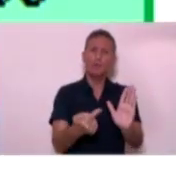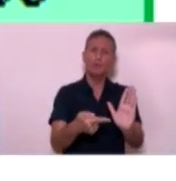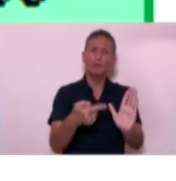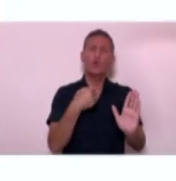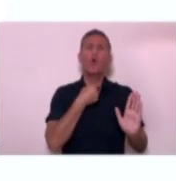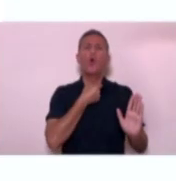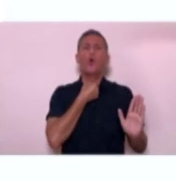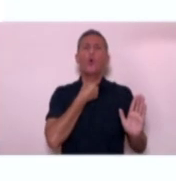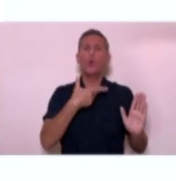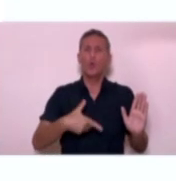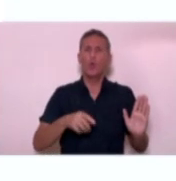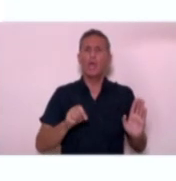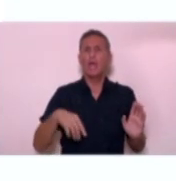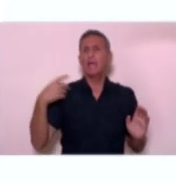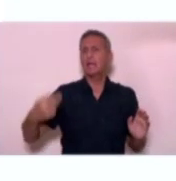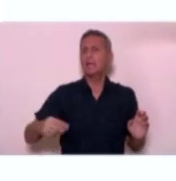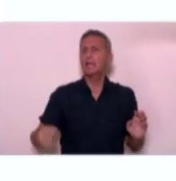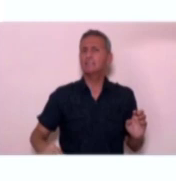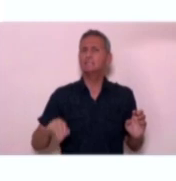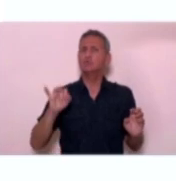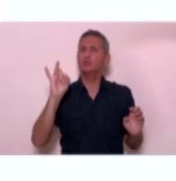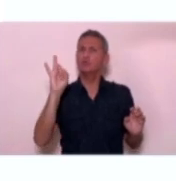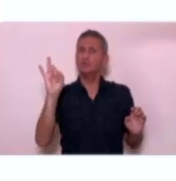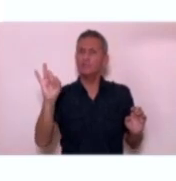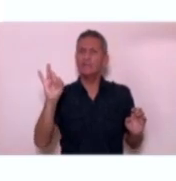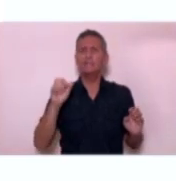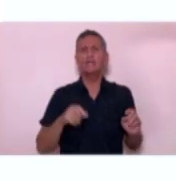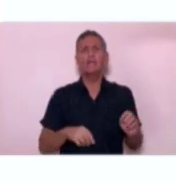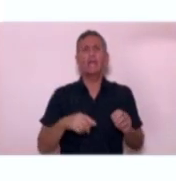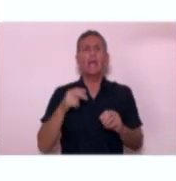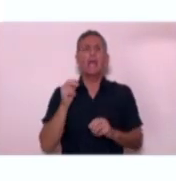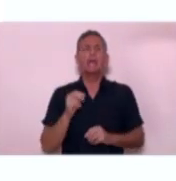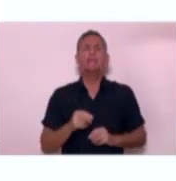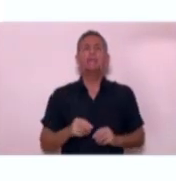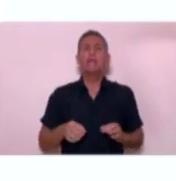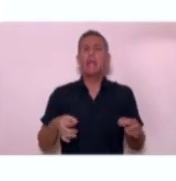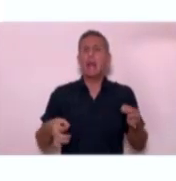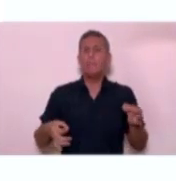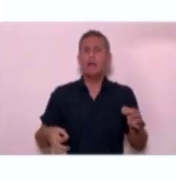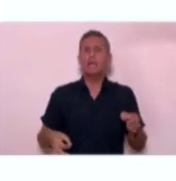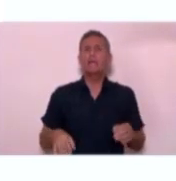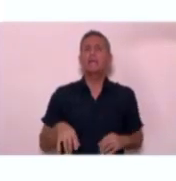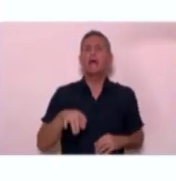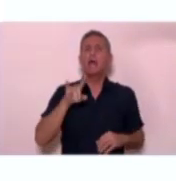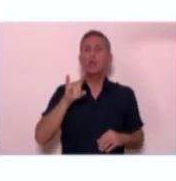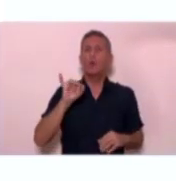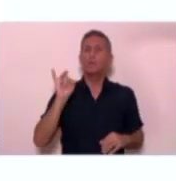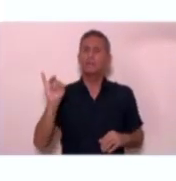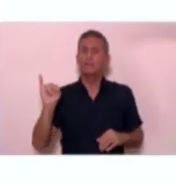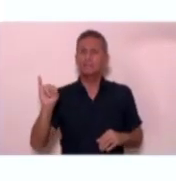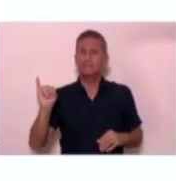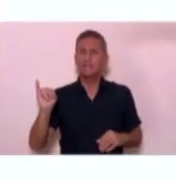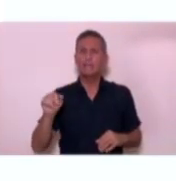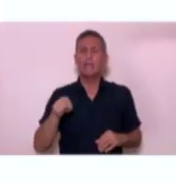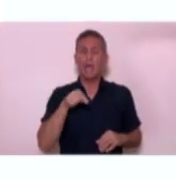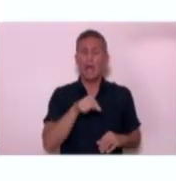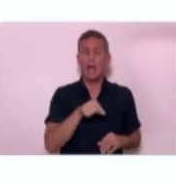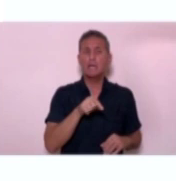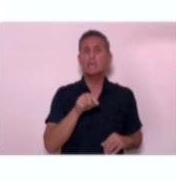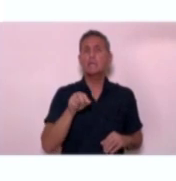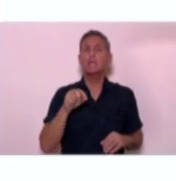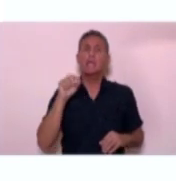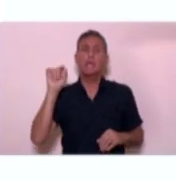muestro un ejemplo. Miren, el ejercicio 7 de la página 96. En este ejercicio se ofrecen ejemplos de